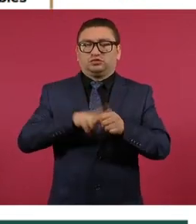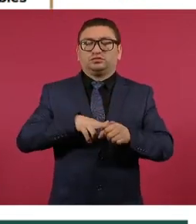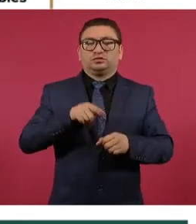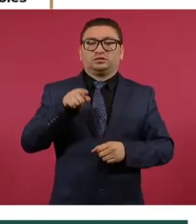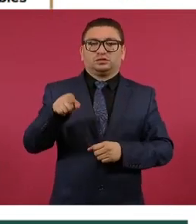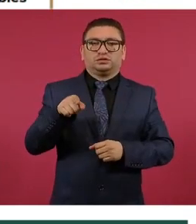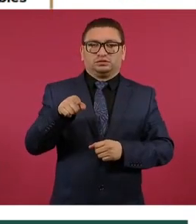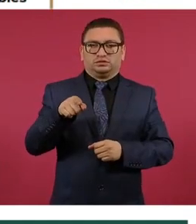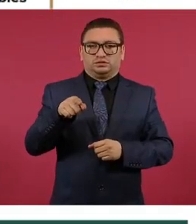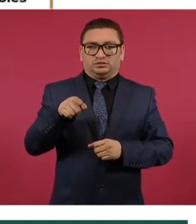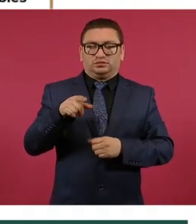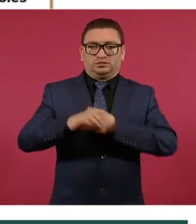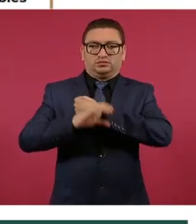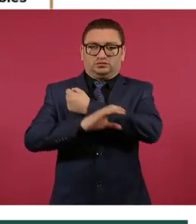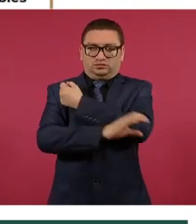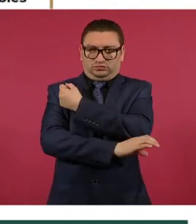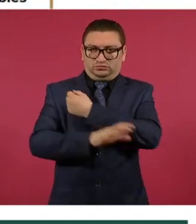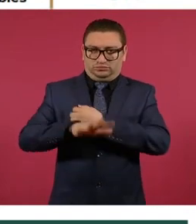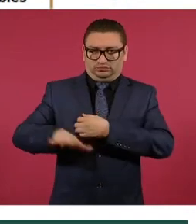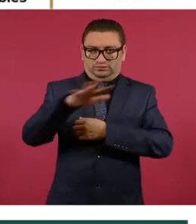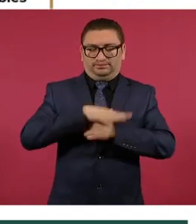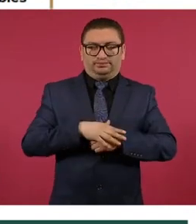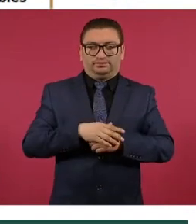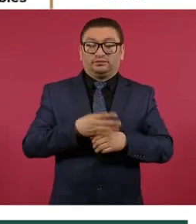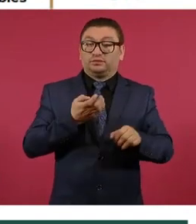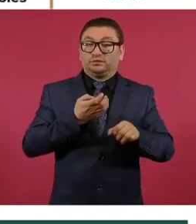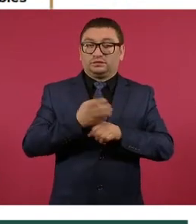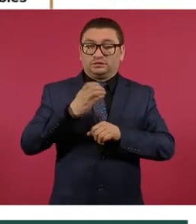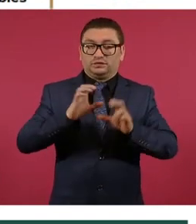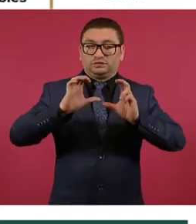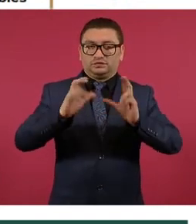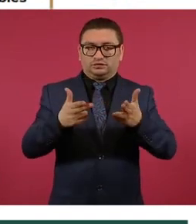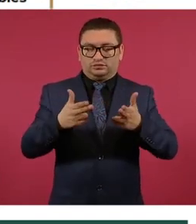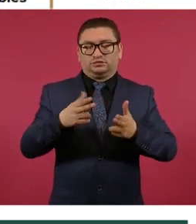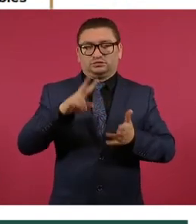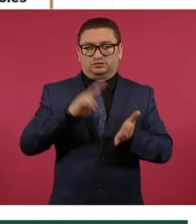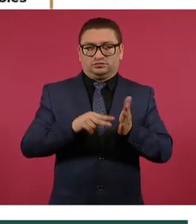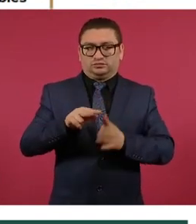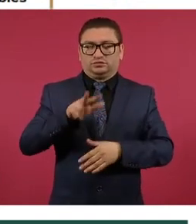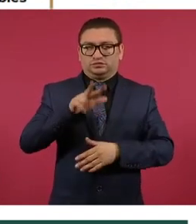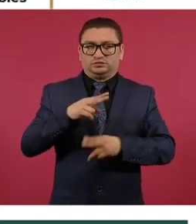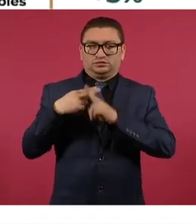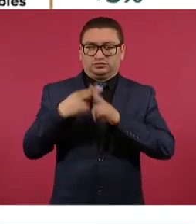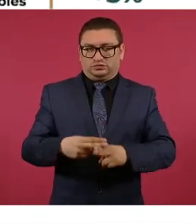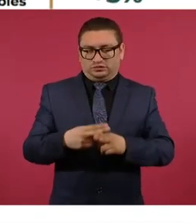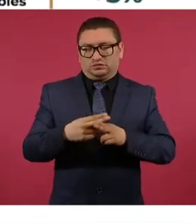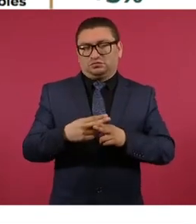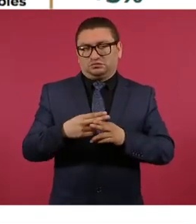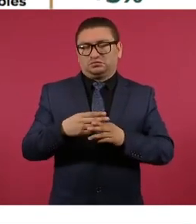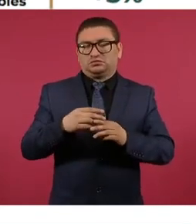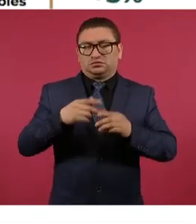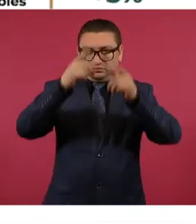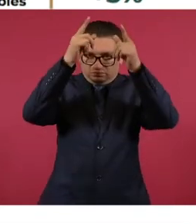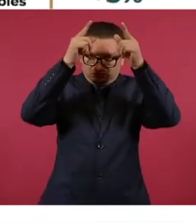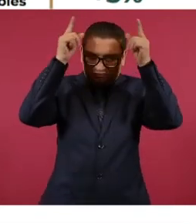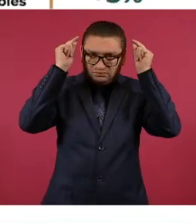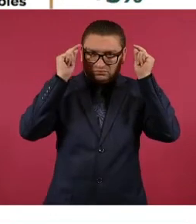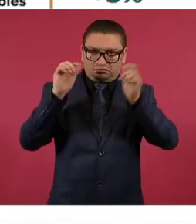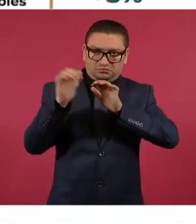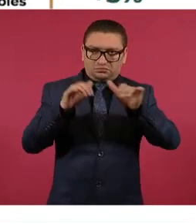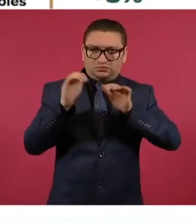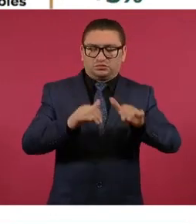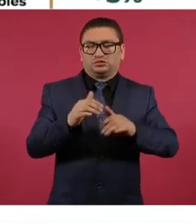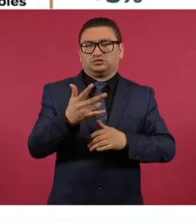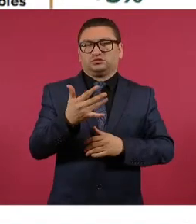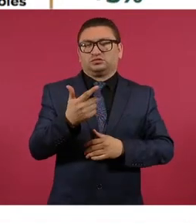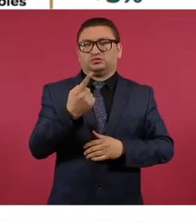de de Cuajimalpa en el estado de Chiapas de 2018 a la fecha hay un incremento de personal de enfermería de